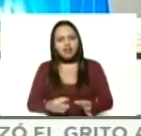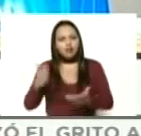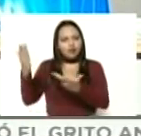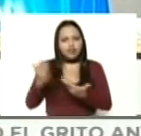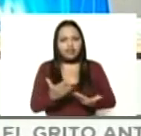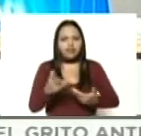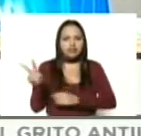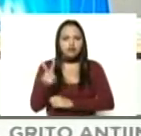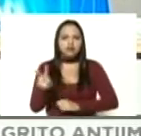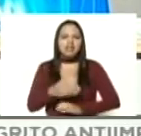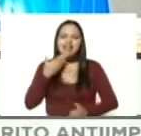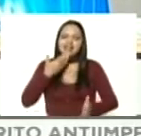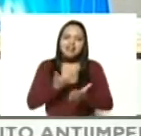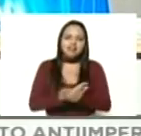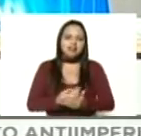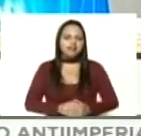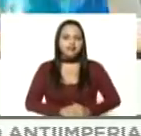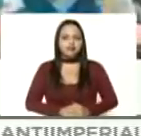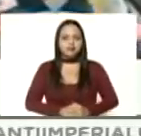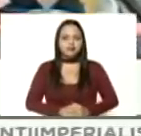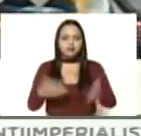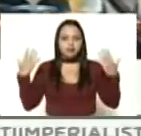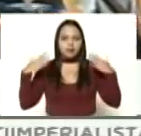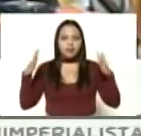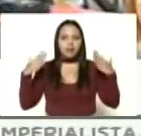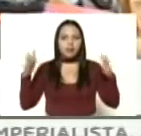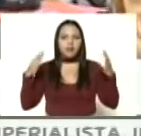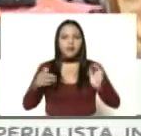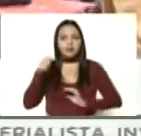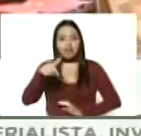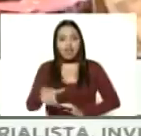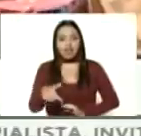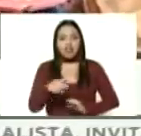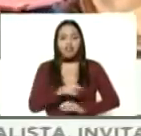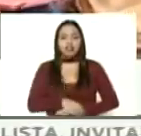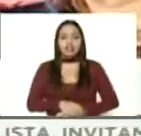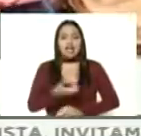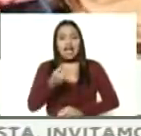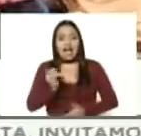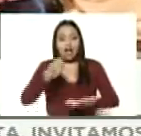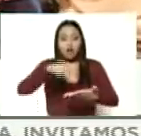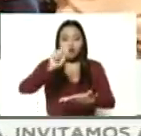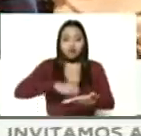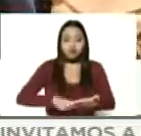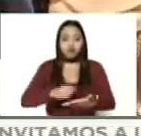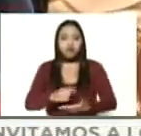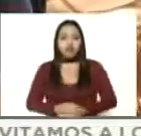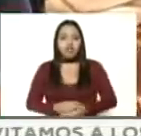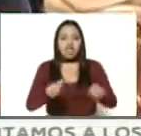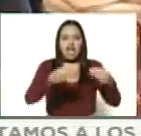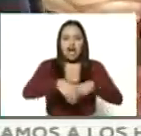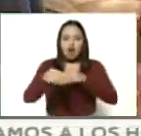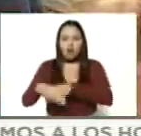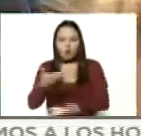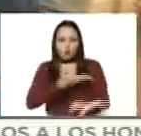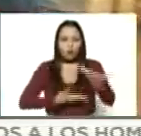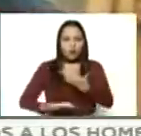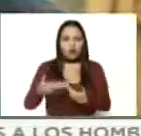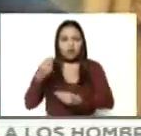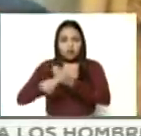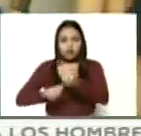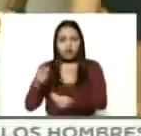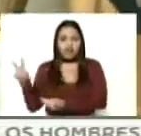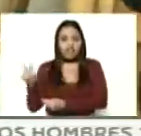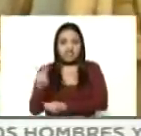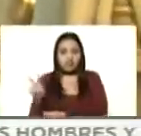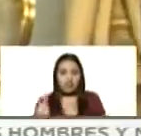venido. Gracias. Bien, de esta manera queda establecida esta firma del memorándum de entendimiento entre la República Bolivariana